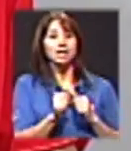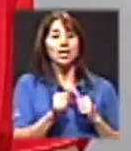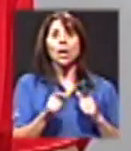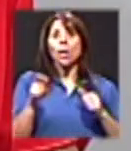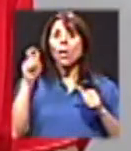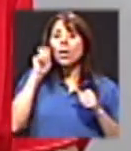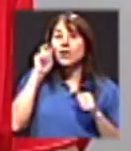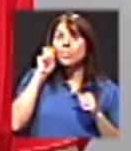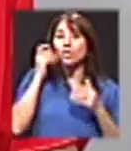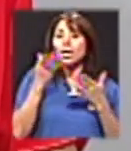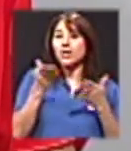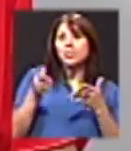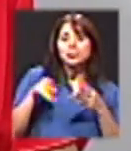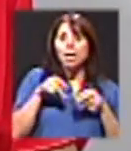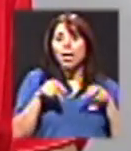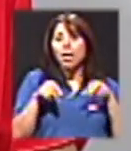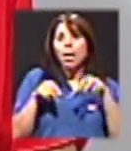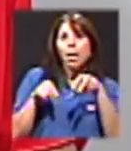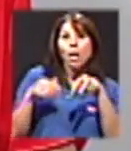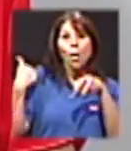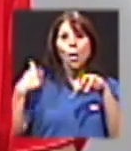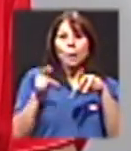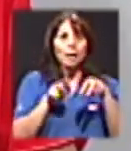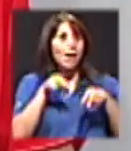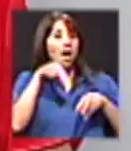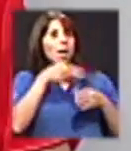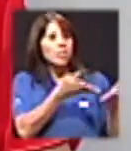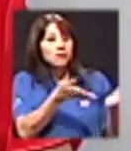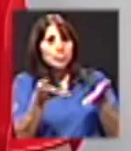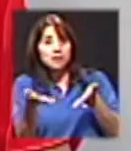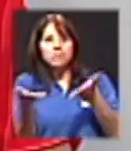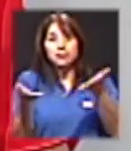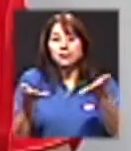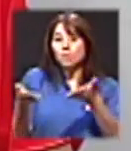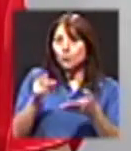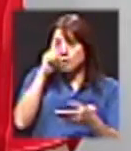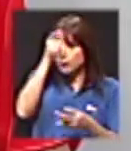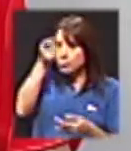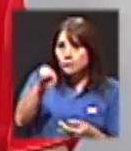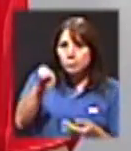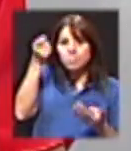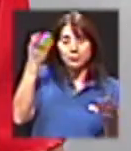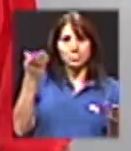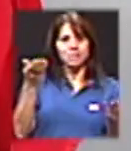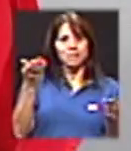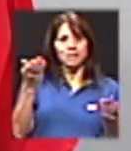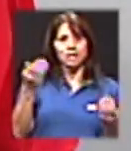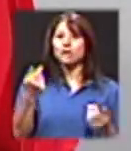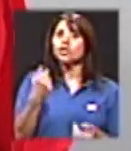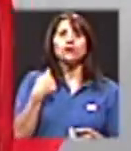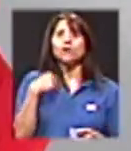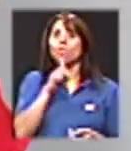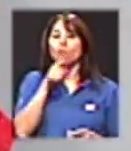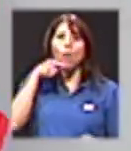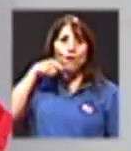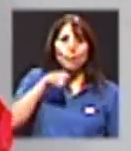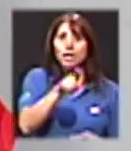la gente se trataba, yo no lo ofendía a usted solo porque usted iba pensaba diferente de mí,